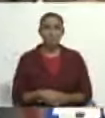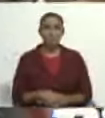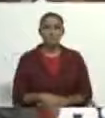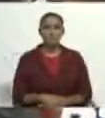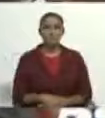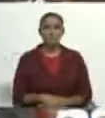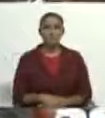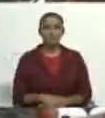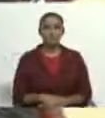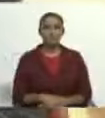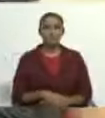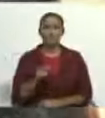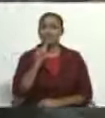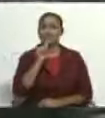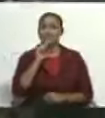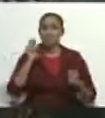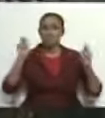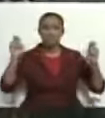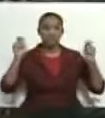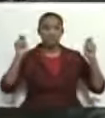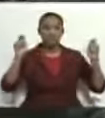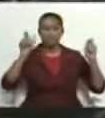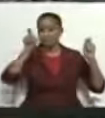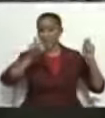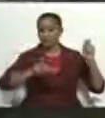¿Y qué anda con esa pancarta para arriba?